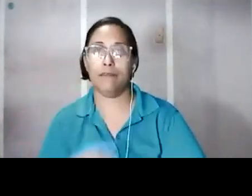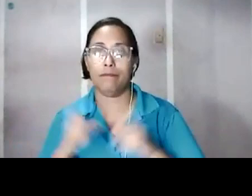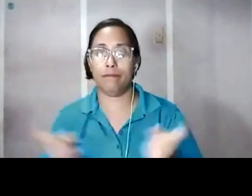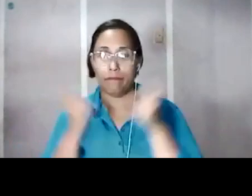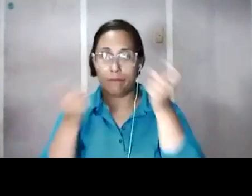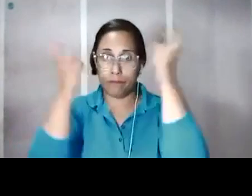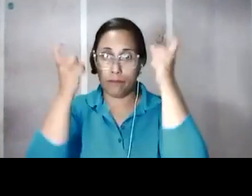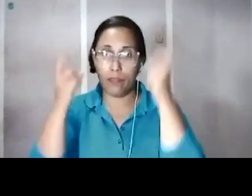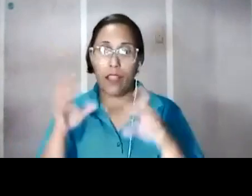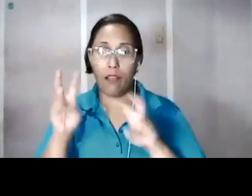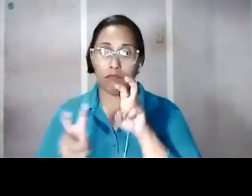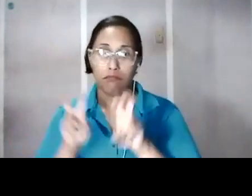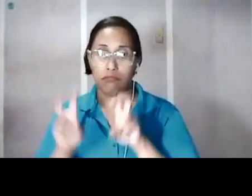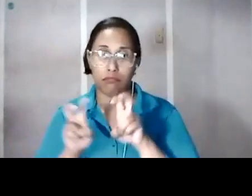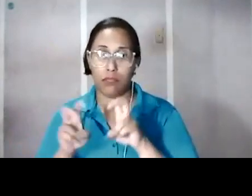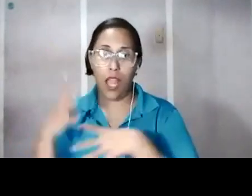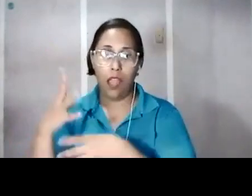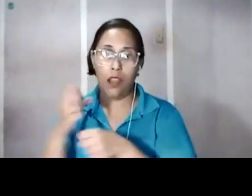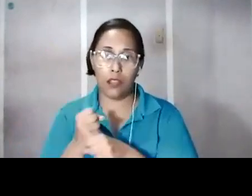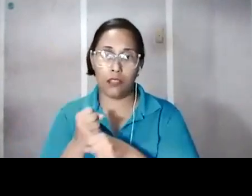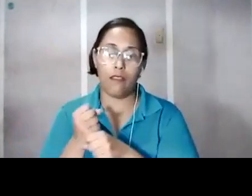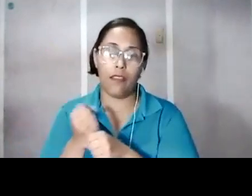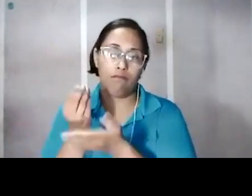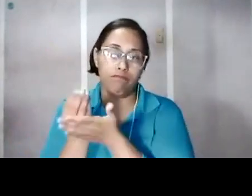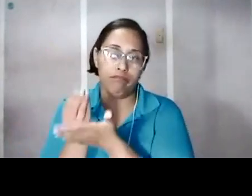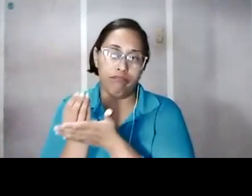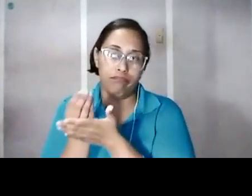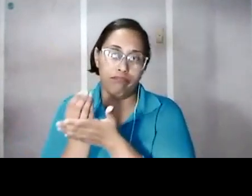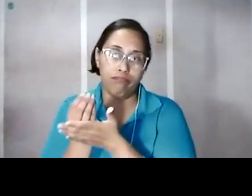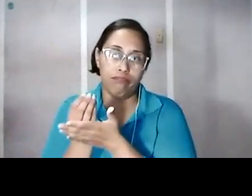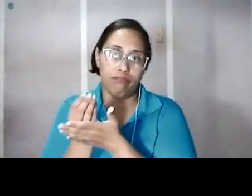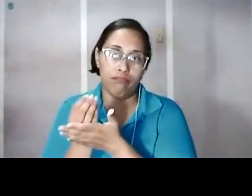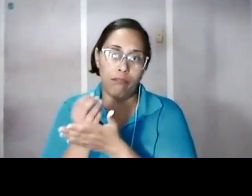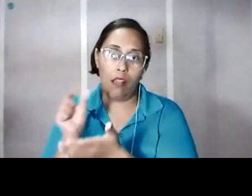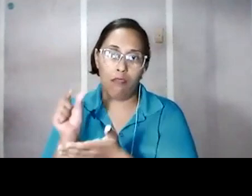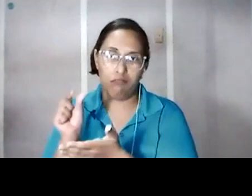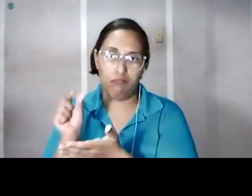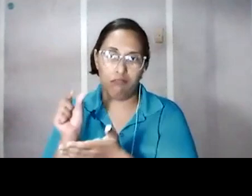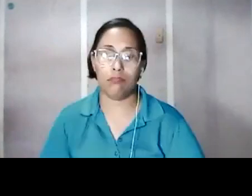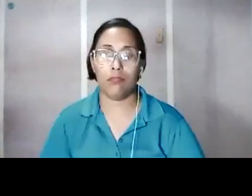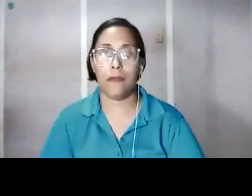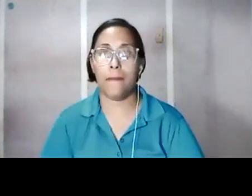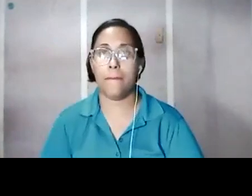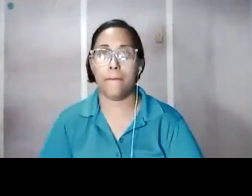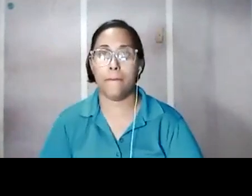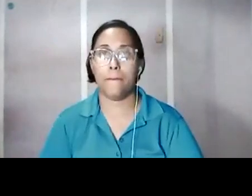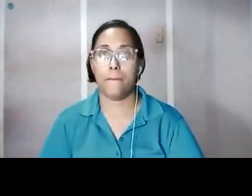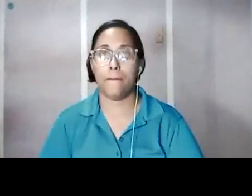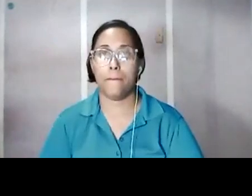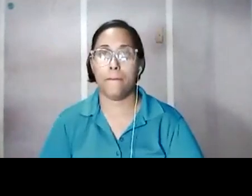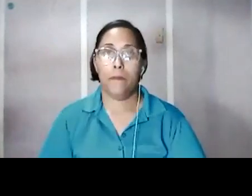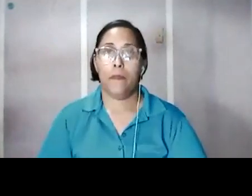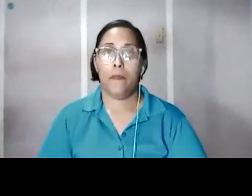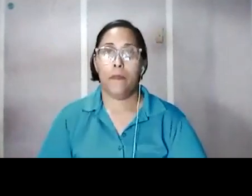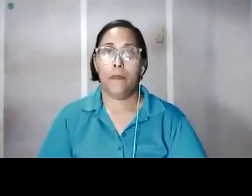vimos, pero sí recibían muy poca, muy